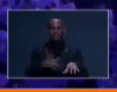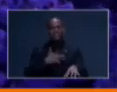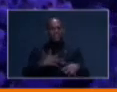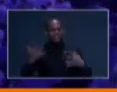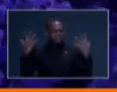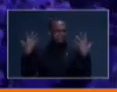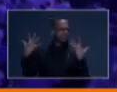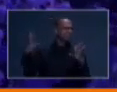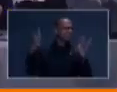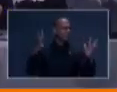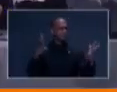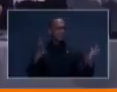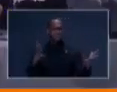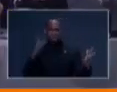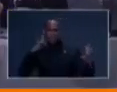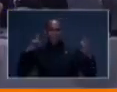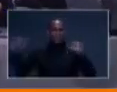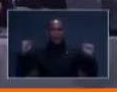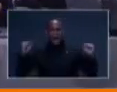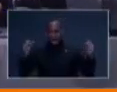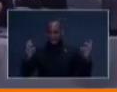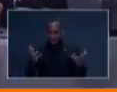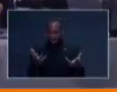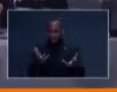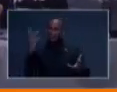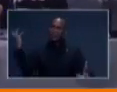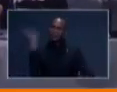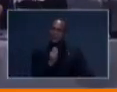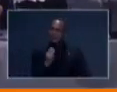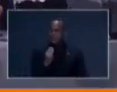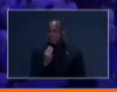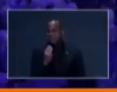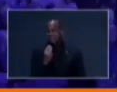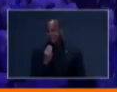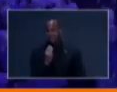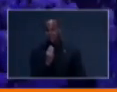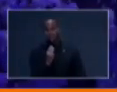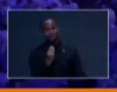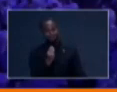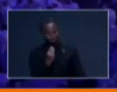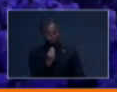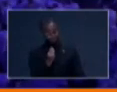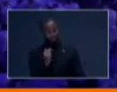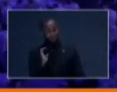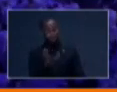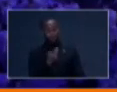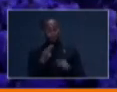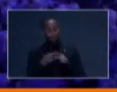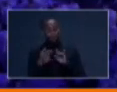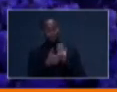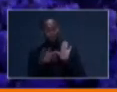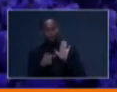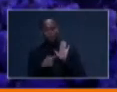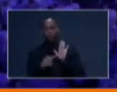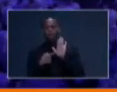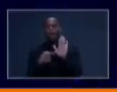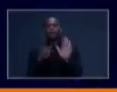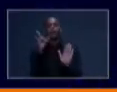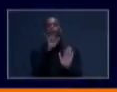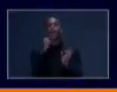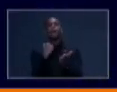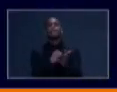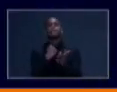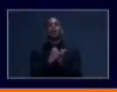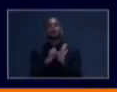un publicita ruso con el ere de este de la marca país de la republica